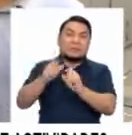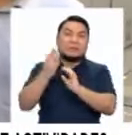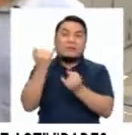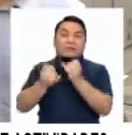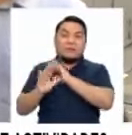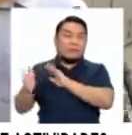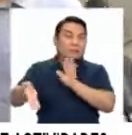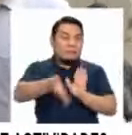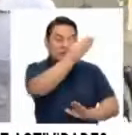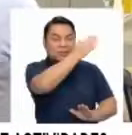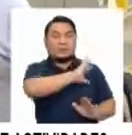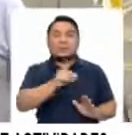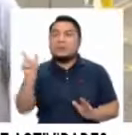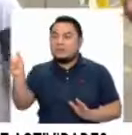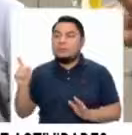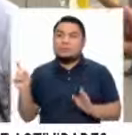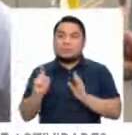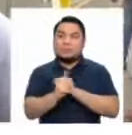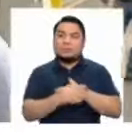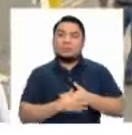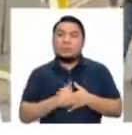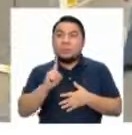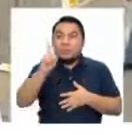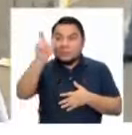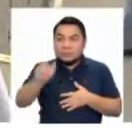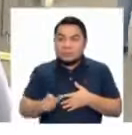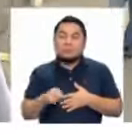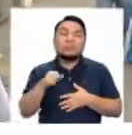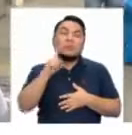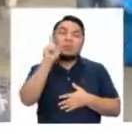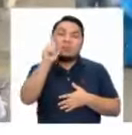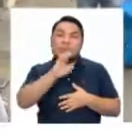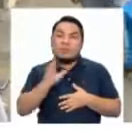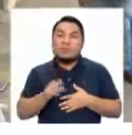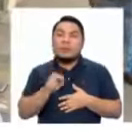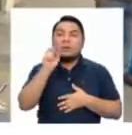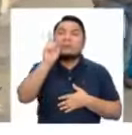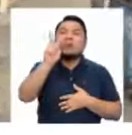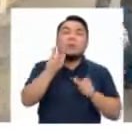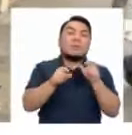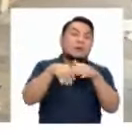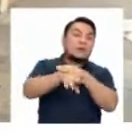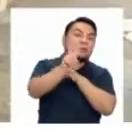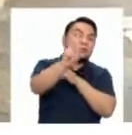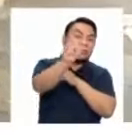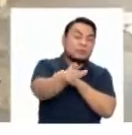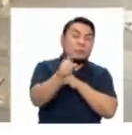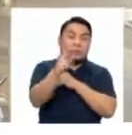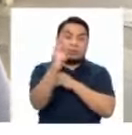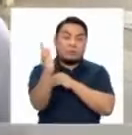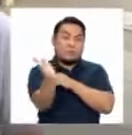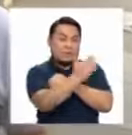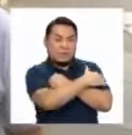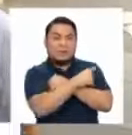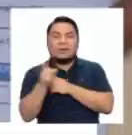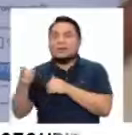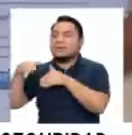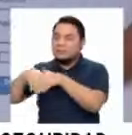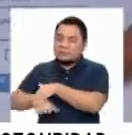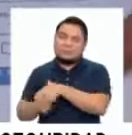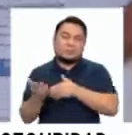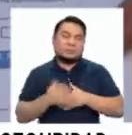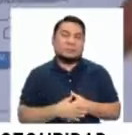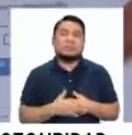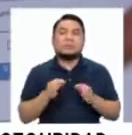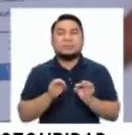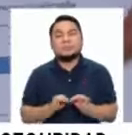mide la temperatura. Ah, ya, solo es uno por persona. Claro, es un aforo de 2 personas, cuando sale el otro cliente recién ingresa ella.